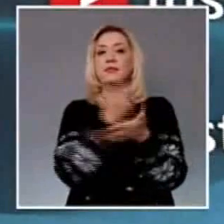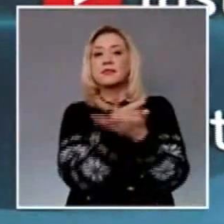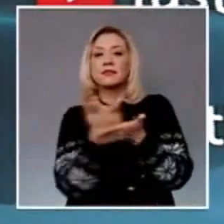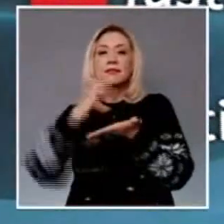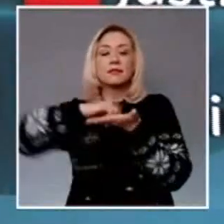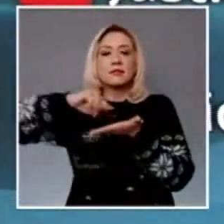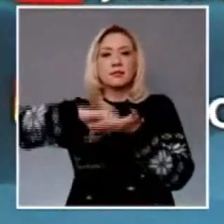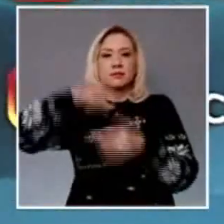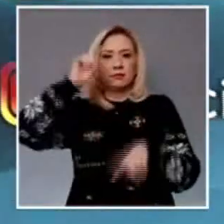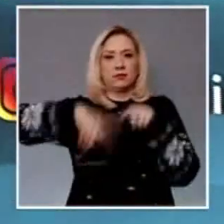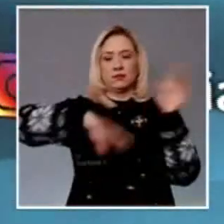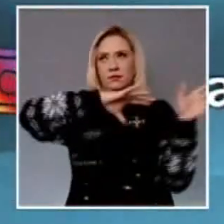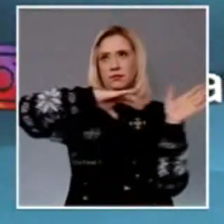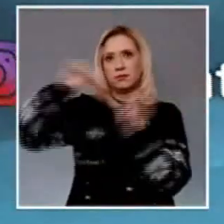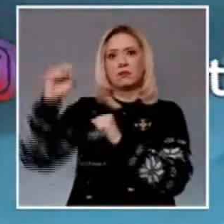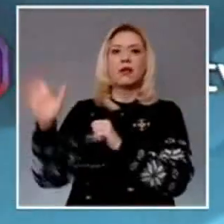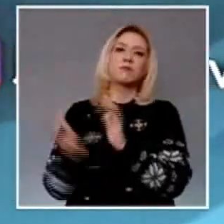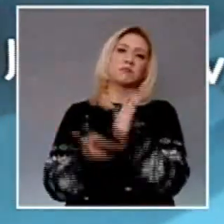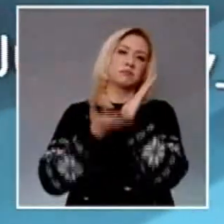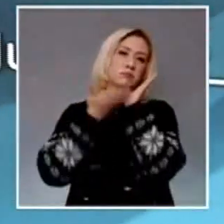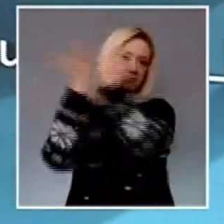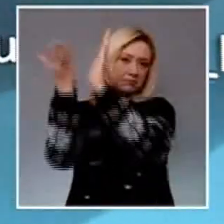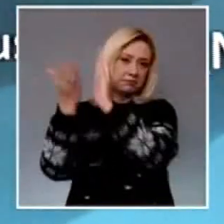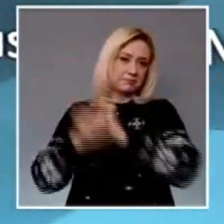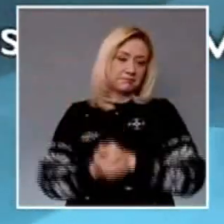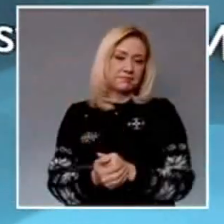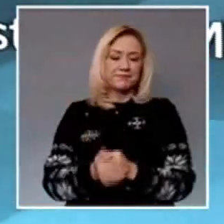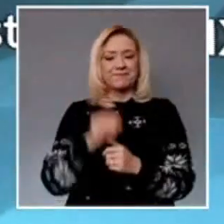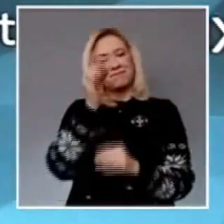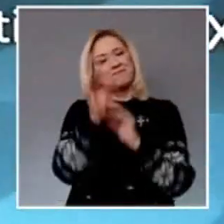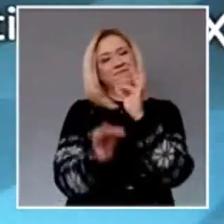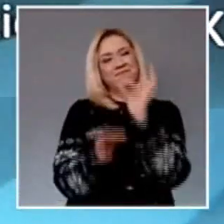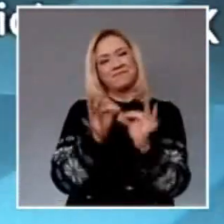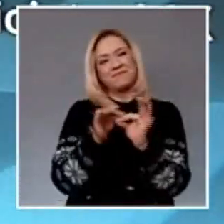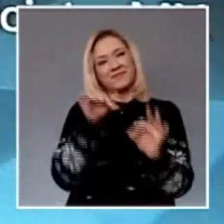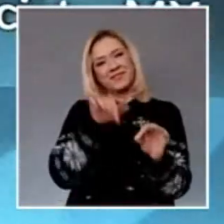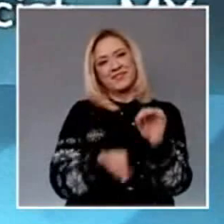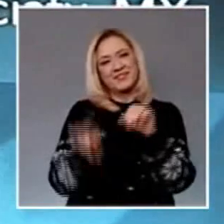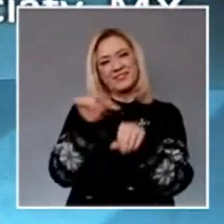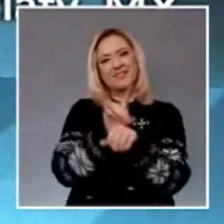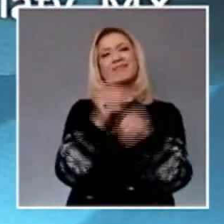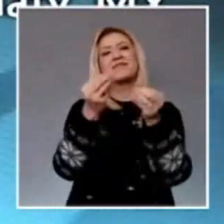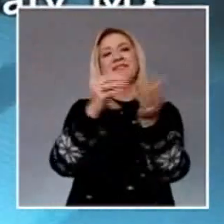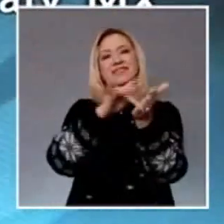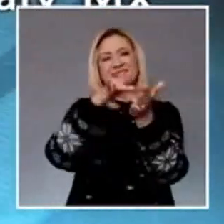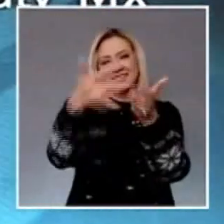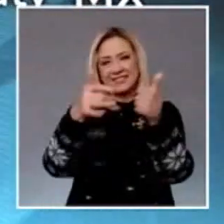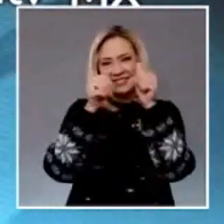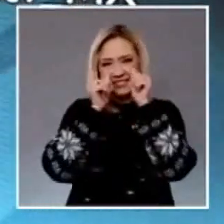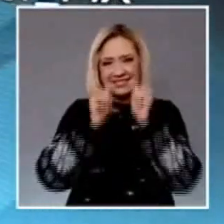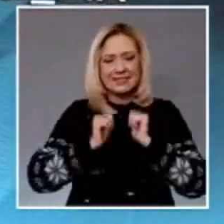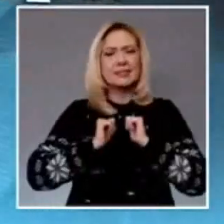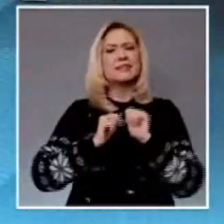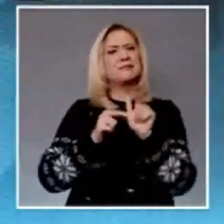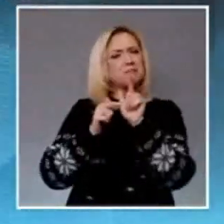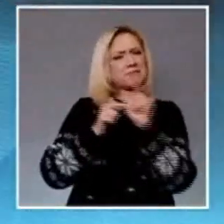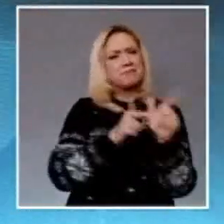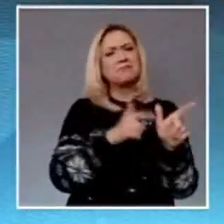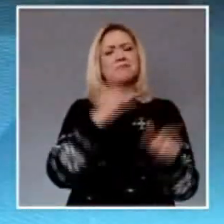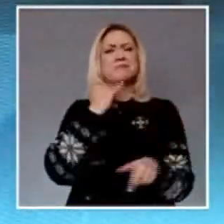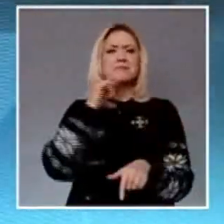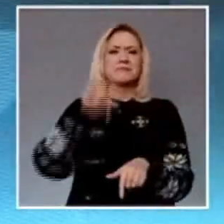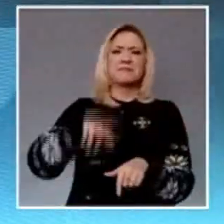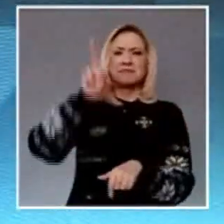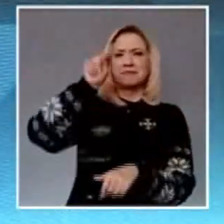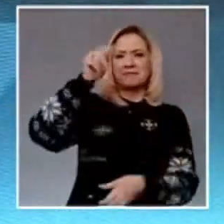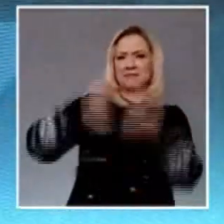Es así como llegamos al final de este espacio, como siempre agradeciendo su compañía e invitándole a mantenerse aquí en la señal del canal del Poder Judicial de la